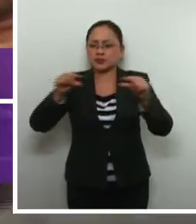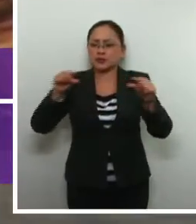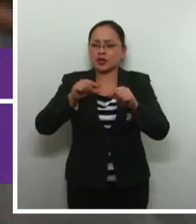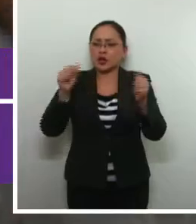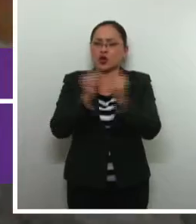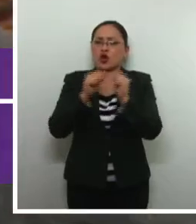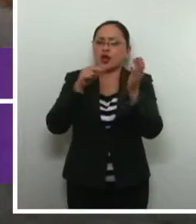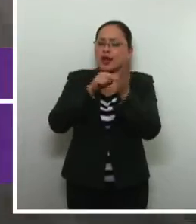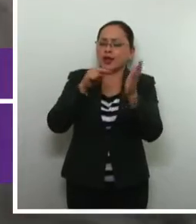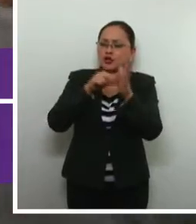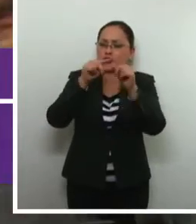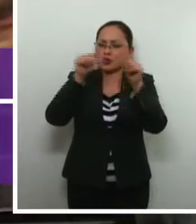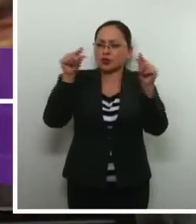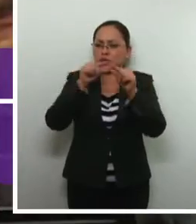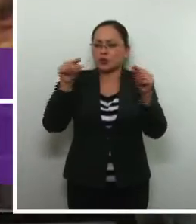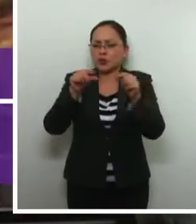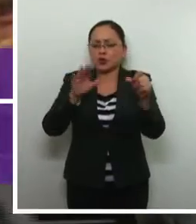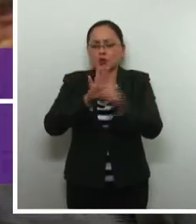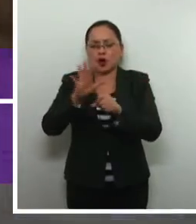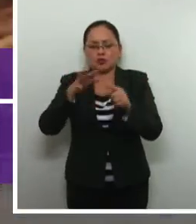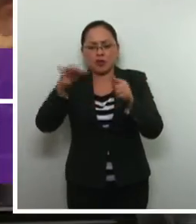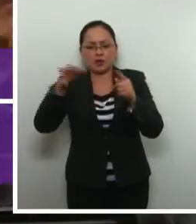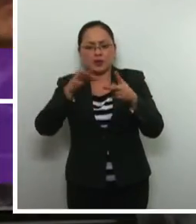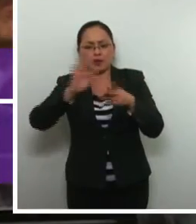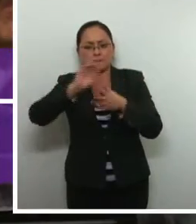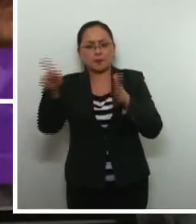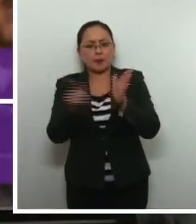negrillas las partes del dictamen que reservó.